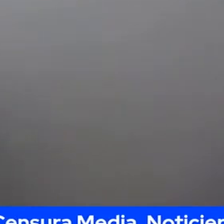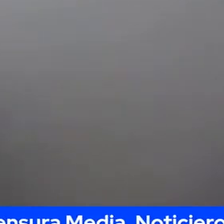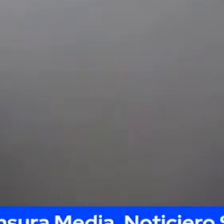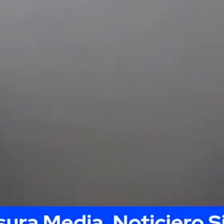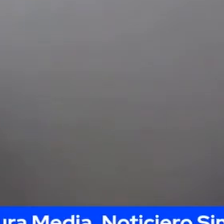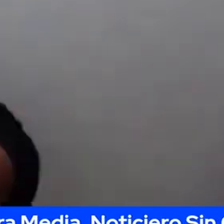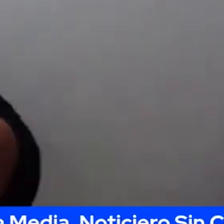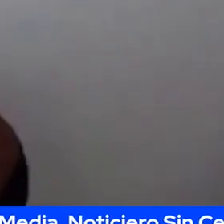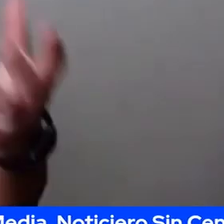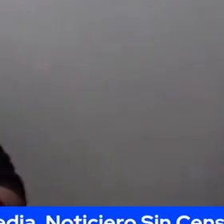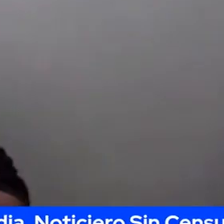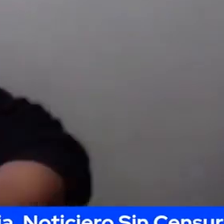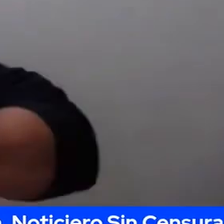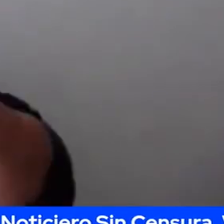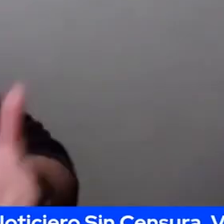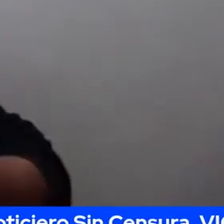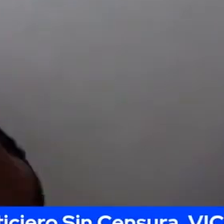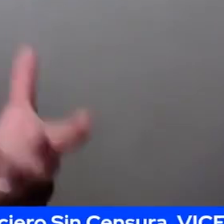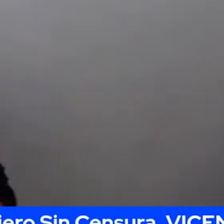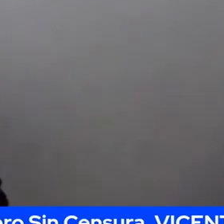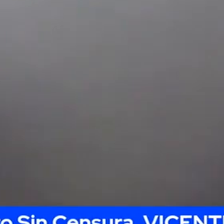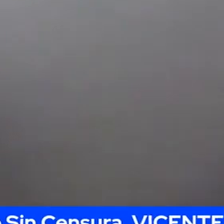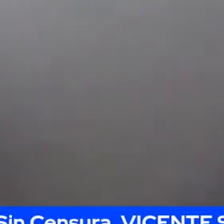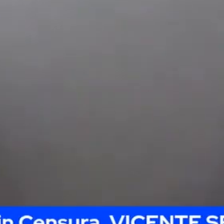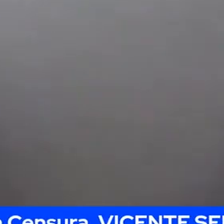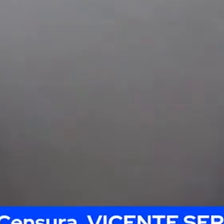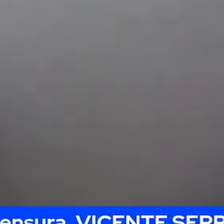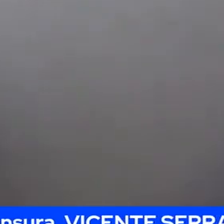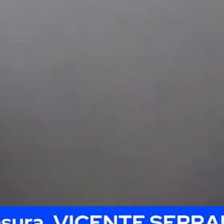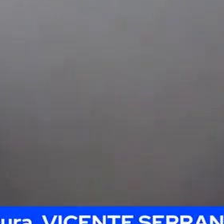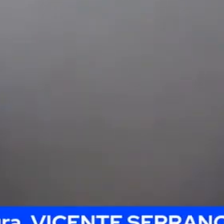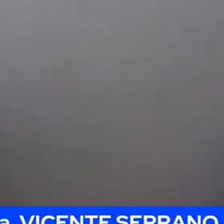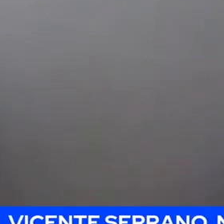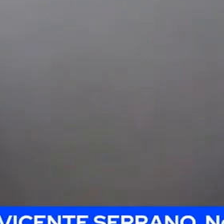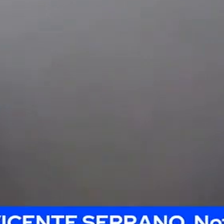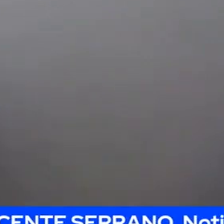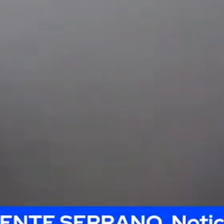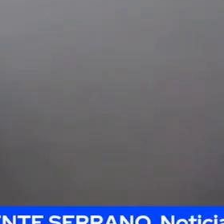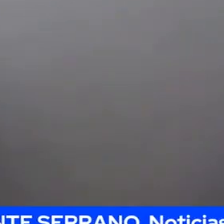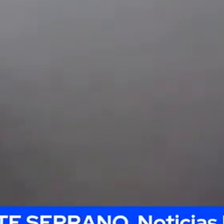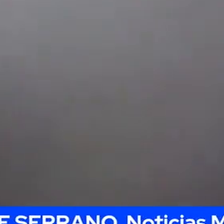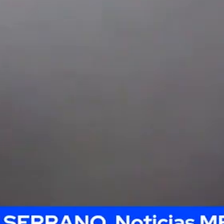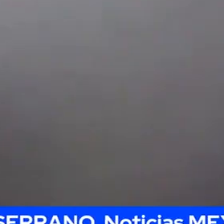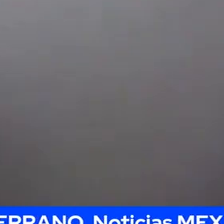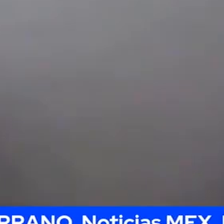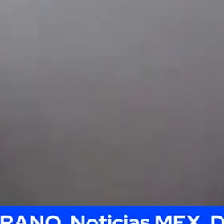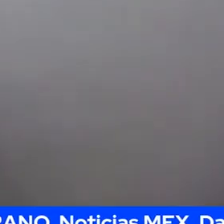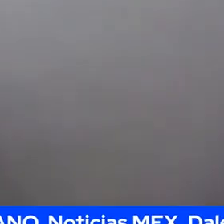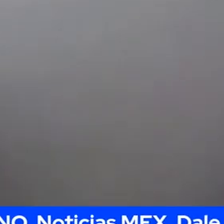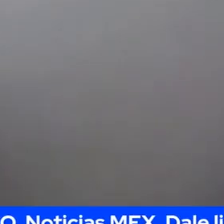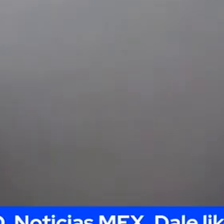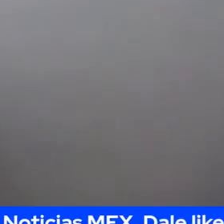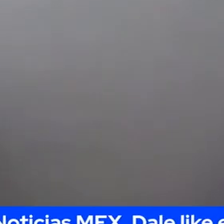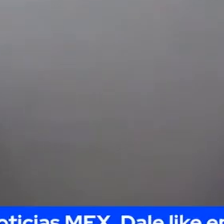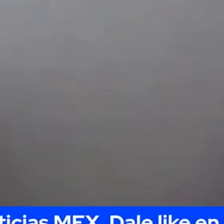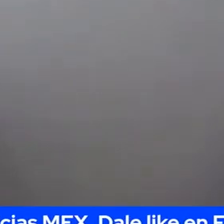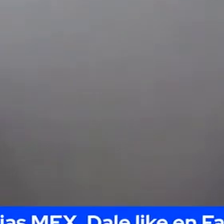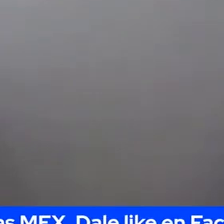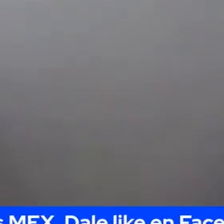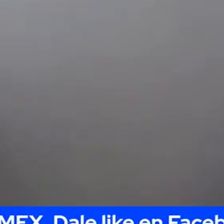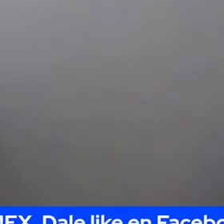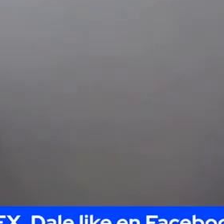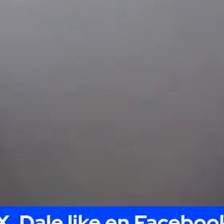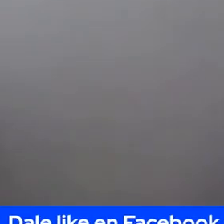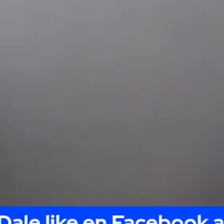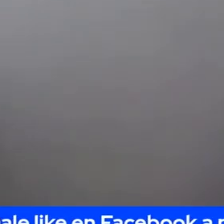voz, y como hablamos tú y yo, como estamos discutiendo tú y yo este asunto, mientras que el señor Víctor Hugo Sondón